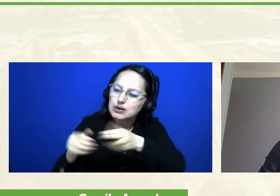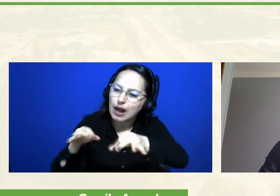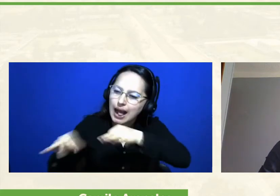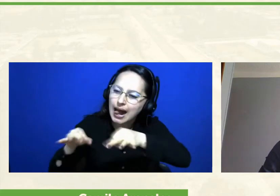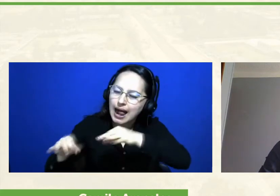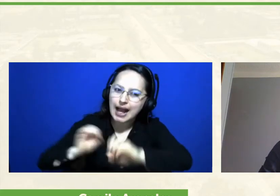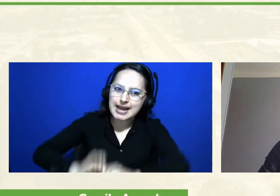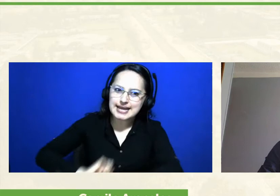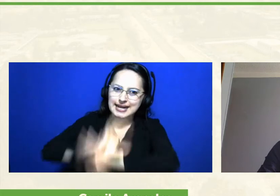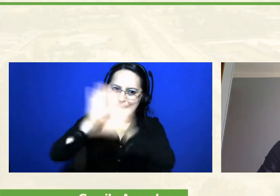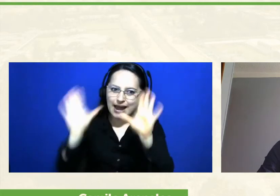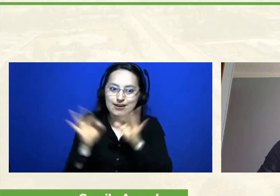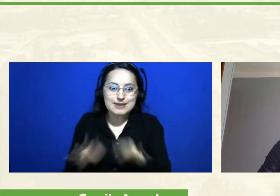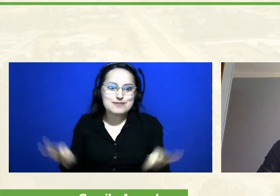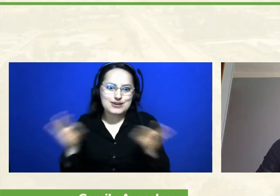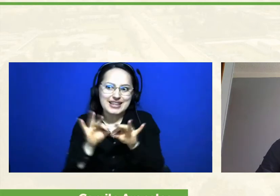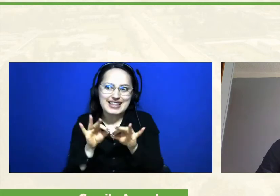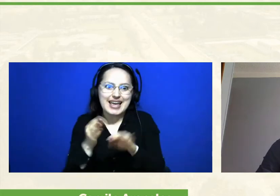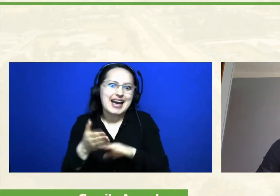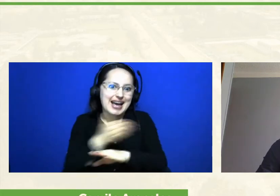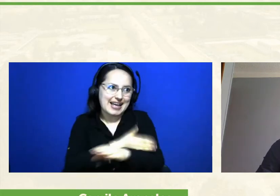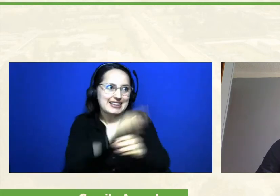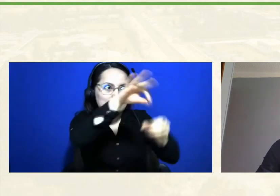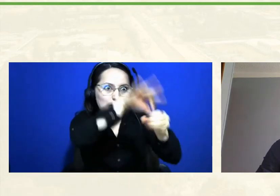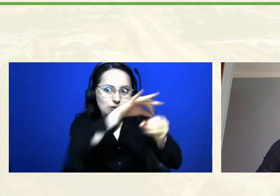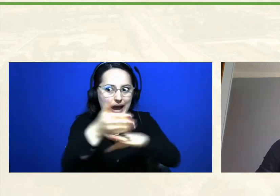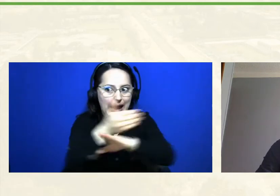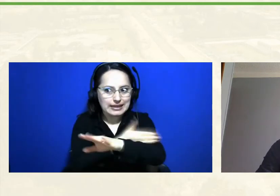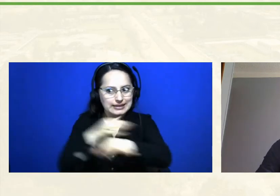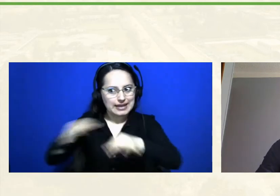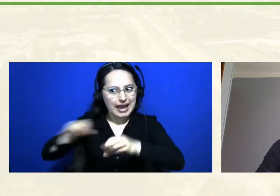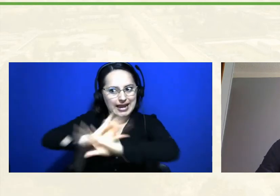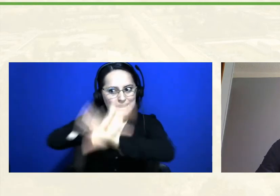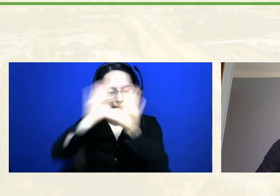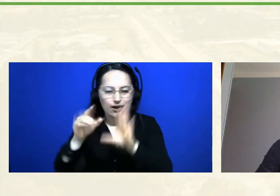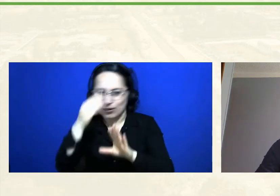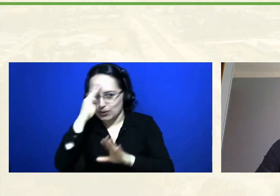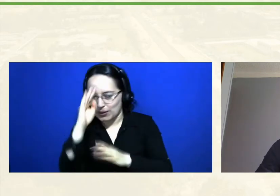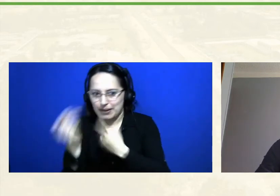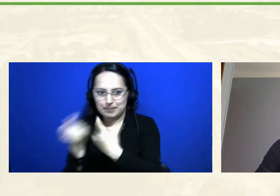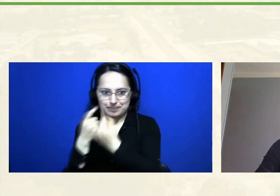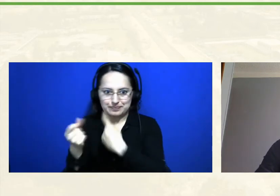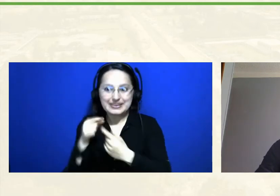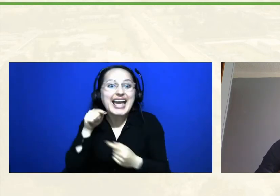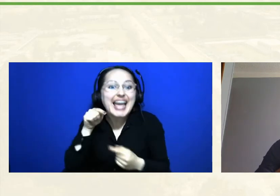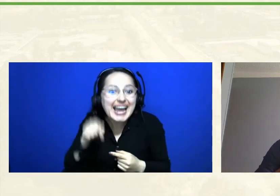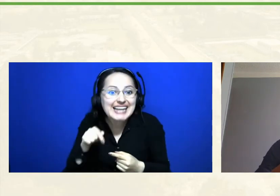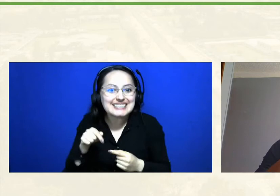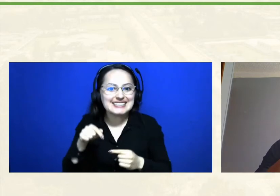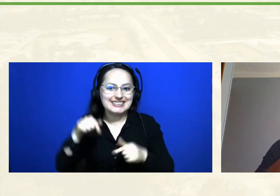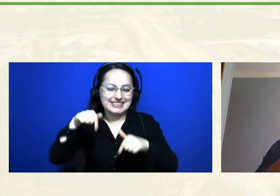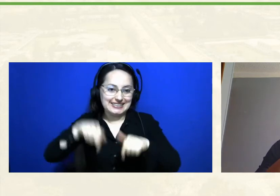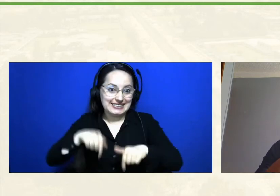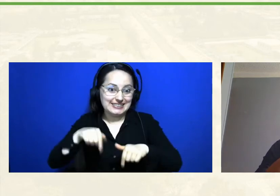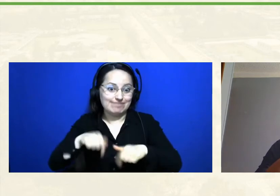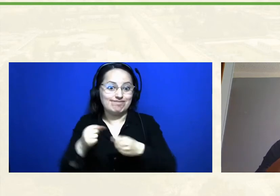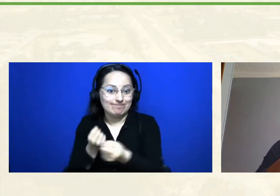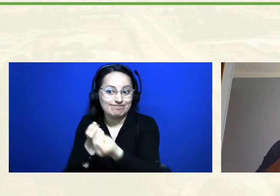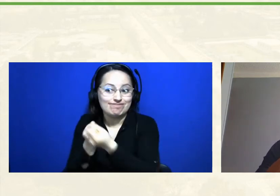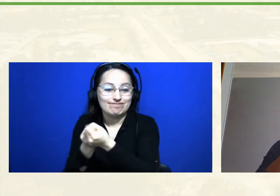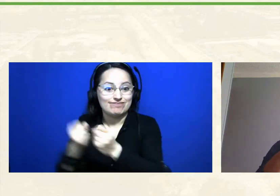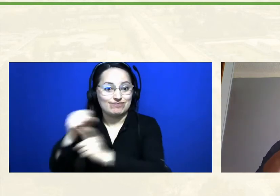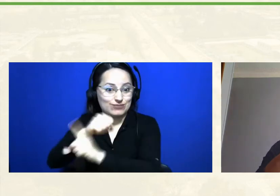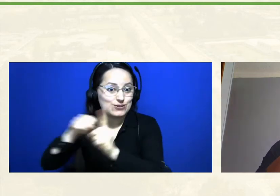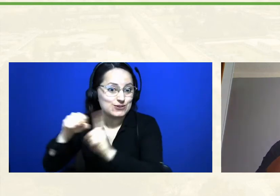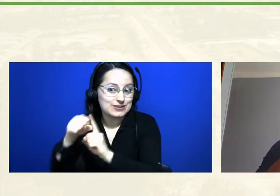toda la parte de la votación. Y ese sería, digamos, el acompañamiento que uno tiene que hacer muy fuerte desde lo social,